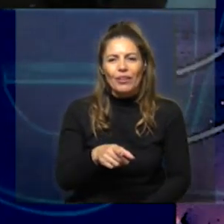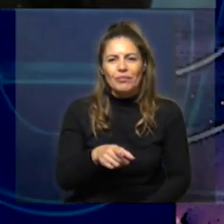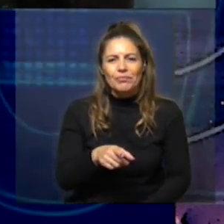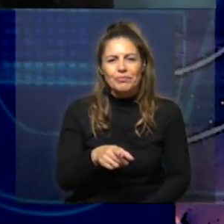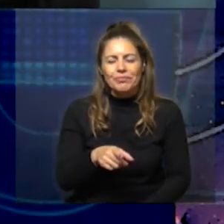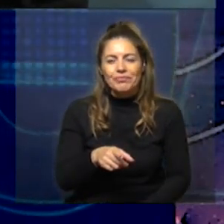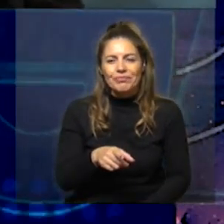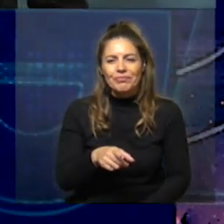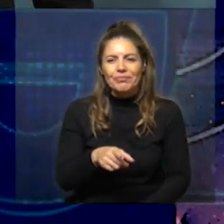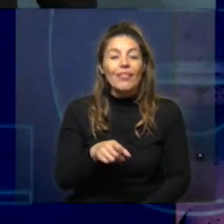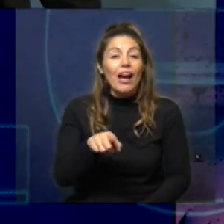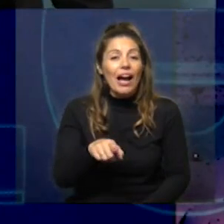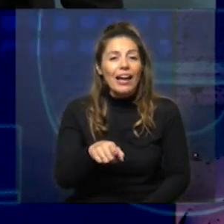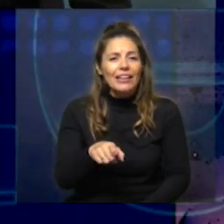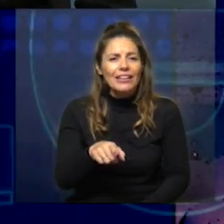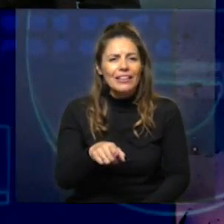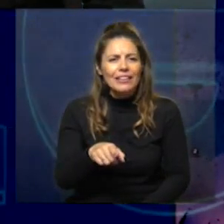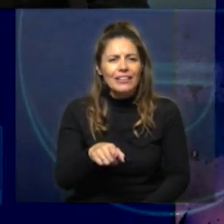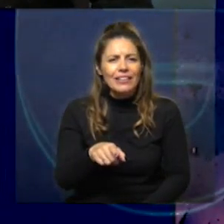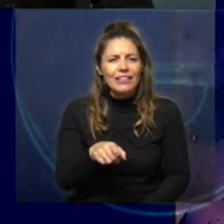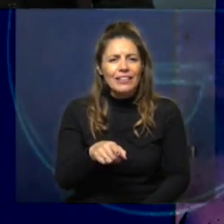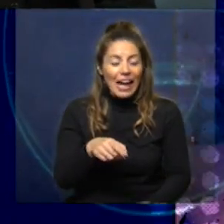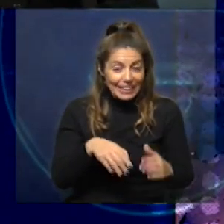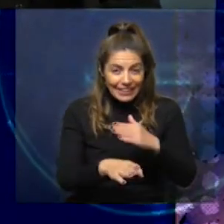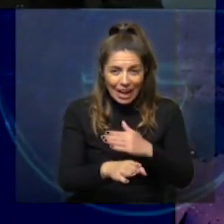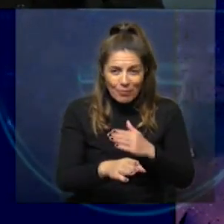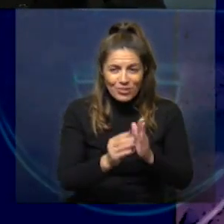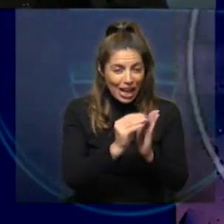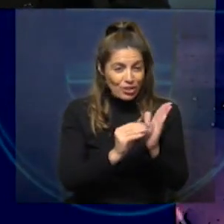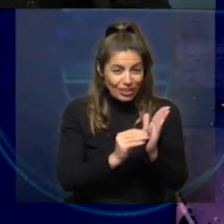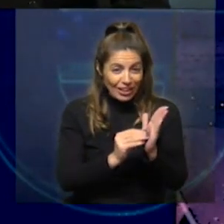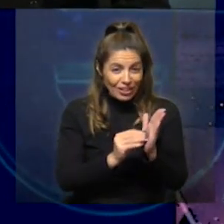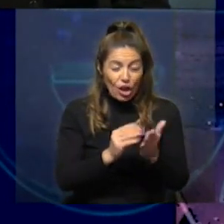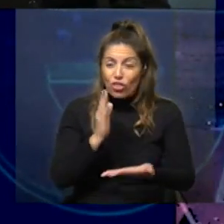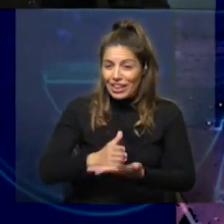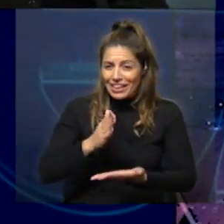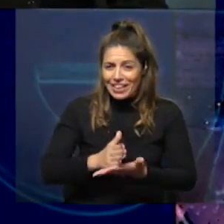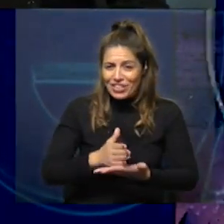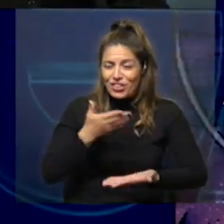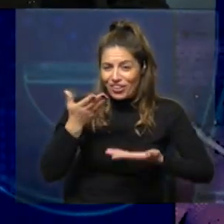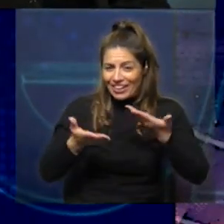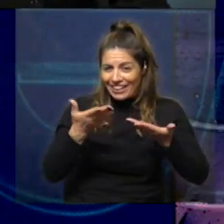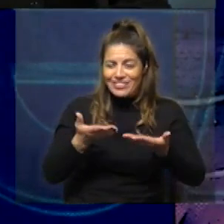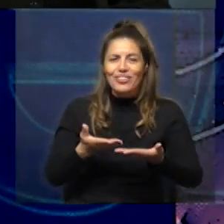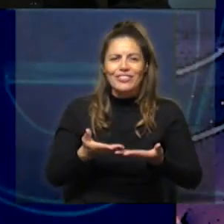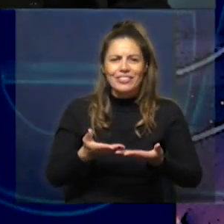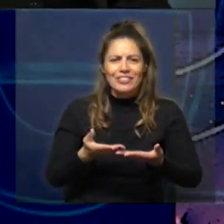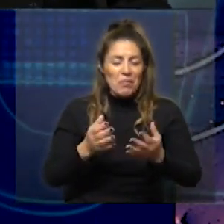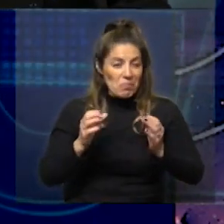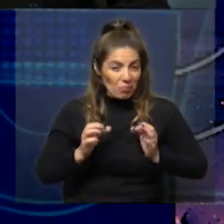Bueno, ahí estamos entrando. Y ahí fueron a entrar a la y anotaron los... No, qué genial. Ah, pero mirá qué prolijo que está.